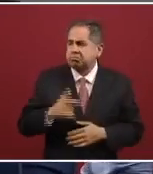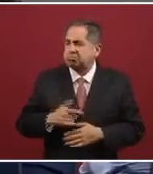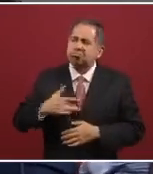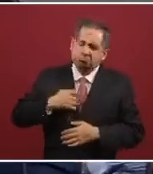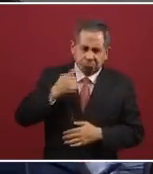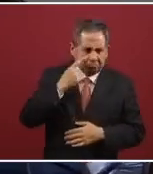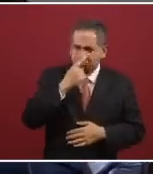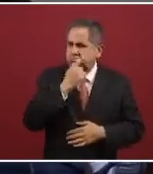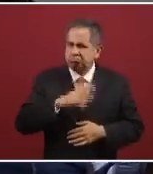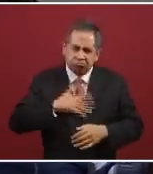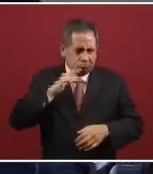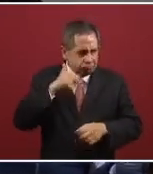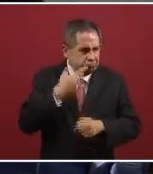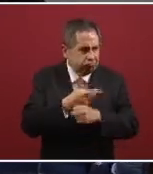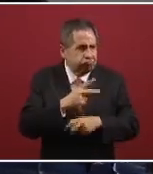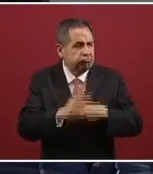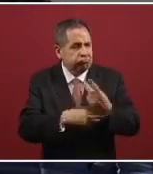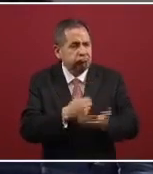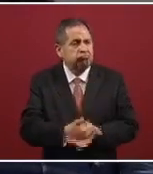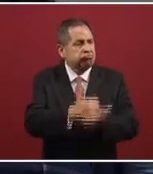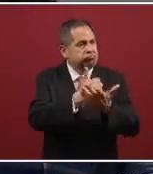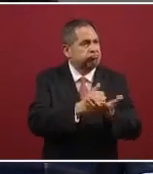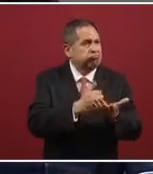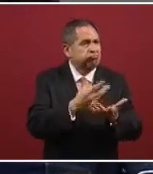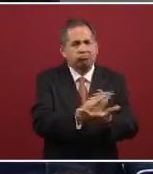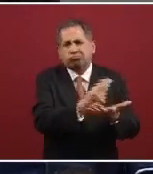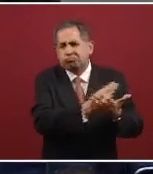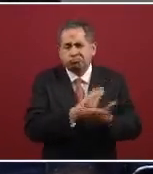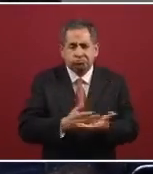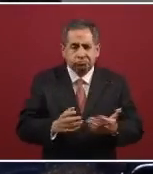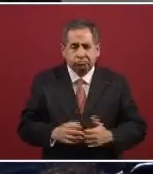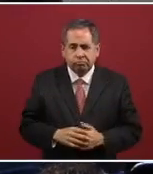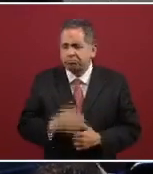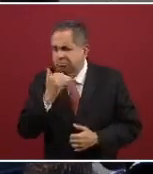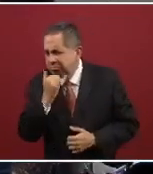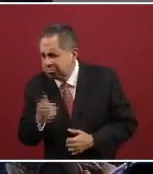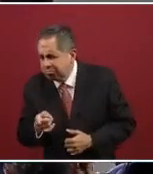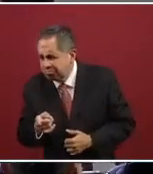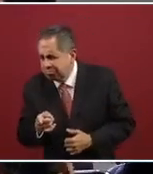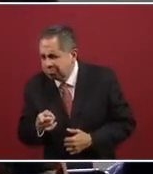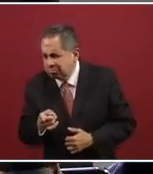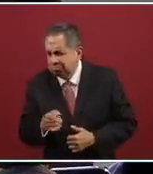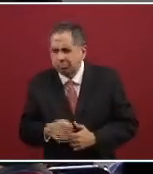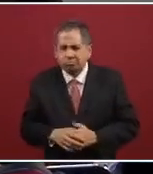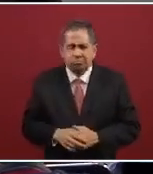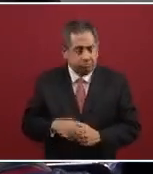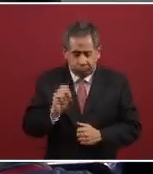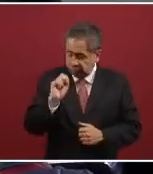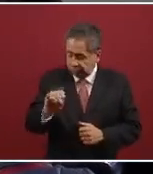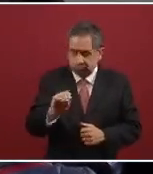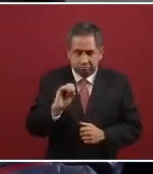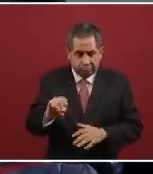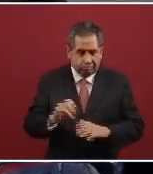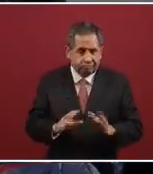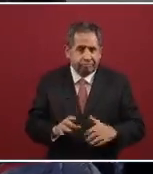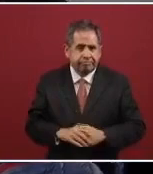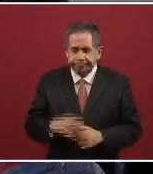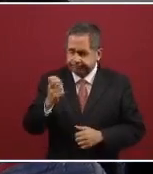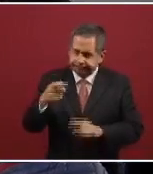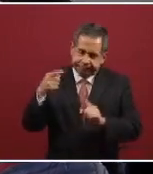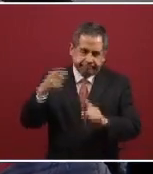y ayudan. ¿Se acaban, o sea, mande? ¿Se acaban las puertas de padres de familia? Sí, el propósito es